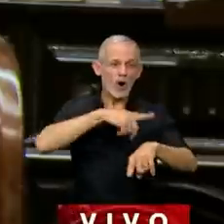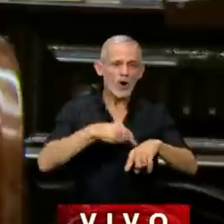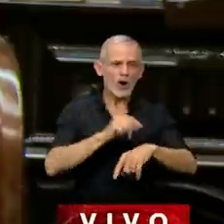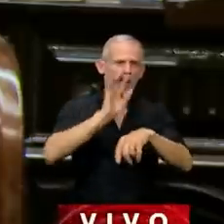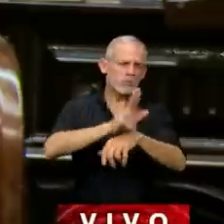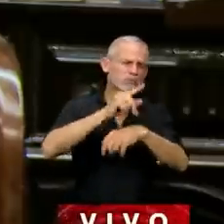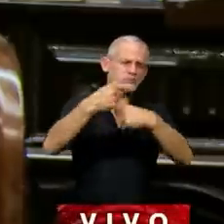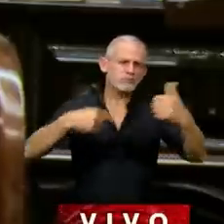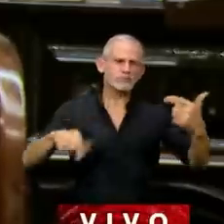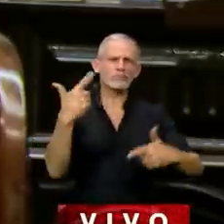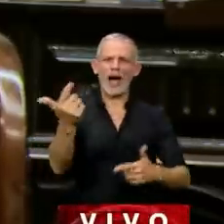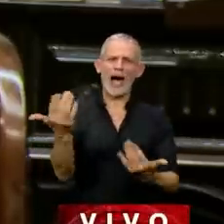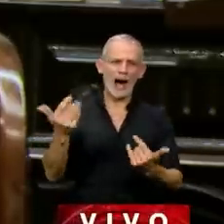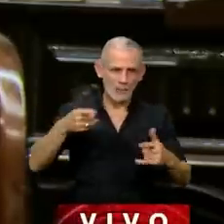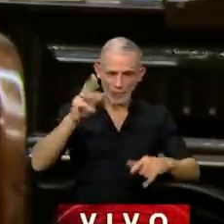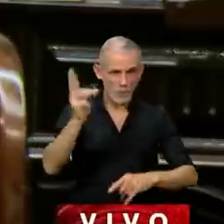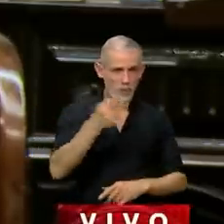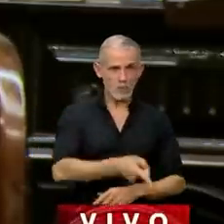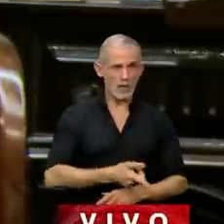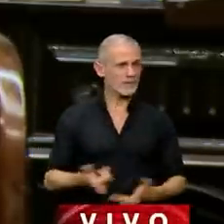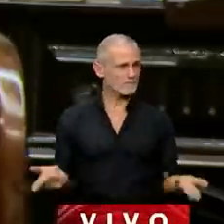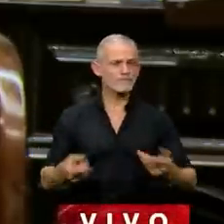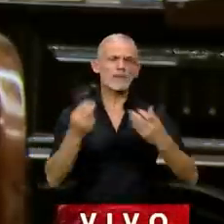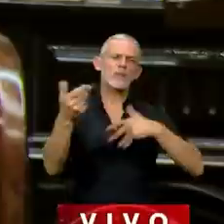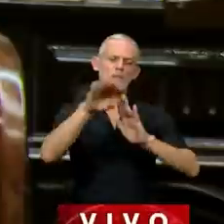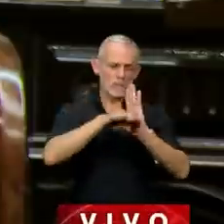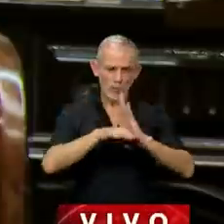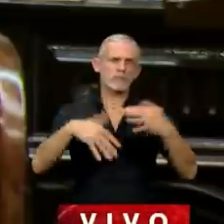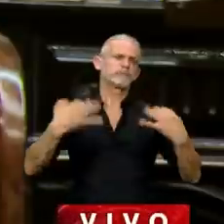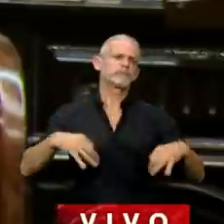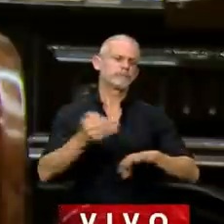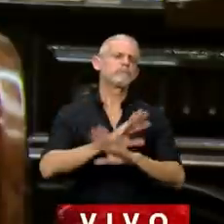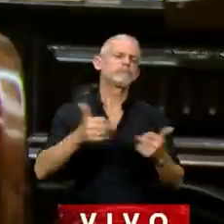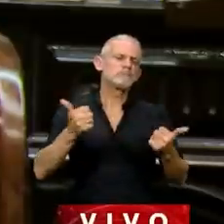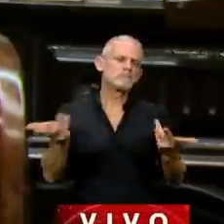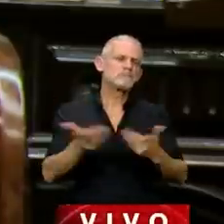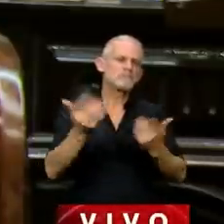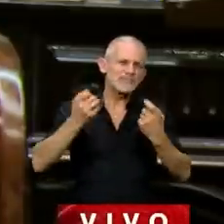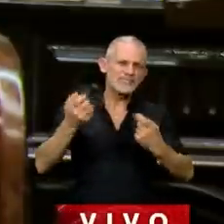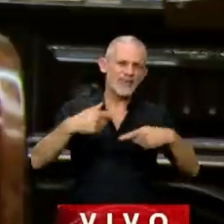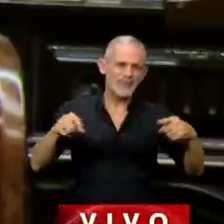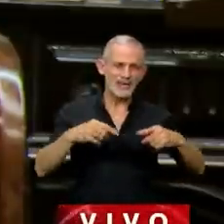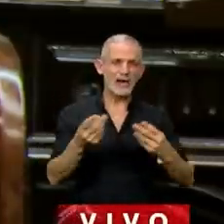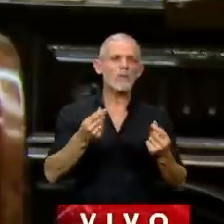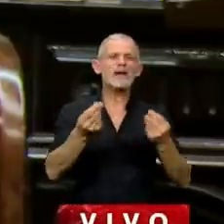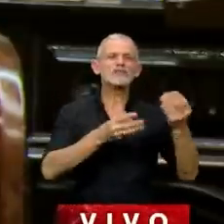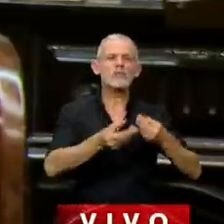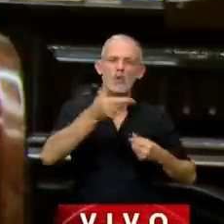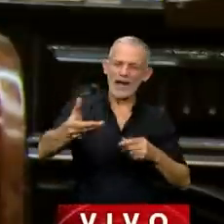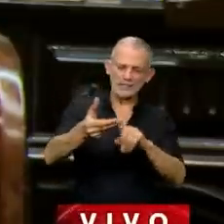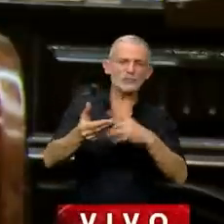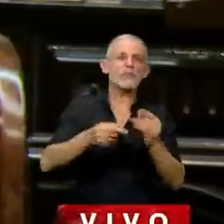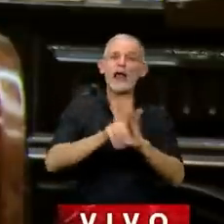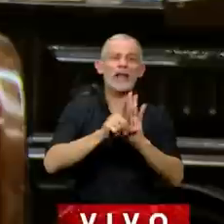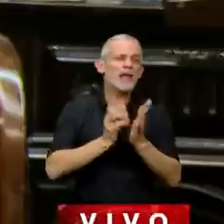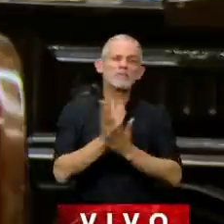delito cometido mediante armas de fuego. Entonces, bienvenido el programa, bienvenida la necesidad de que tenga un presupuesto que sea